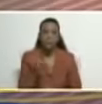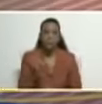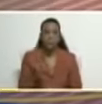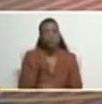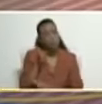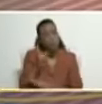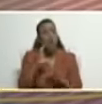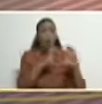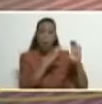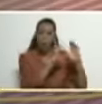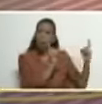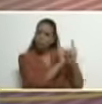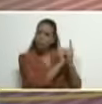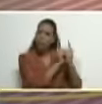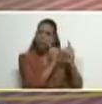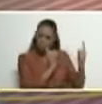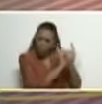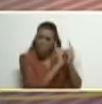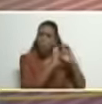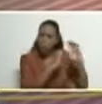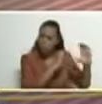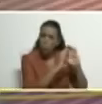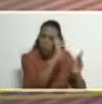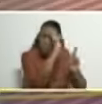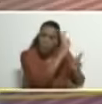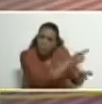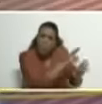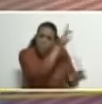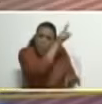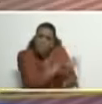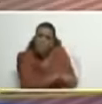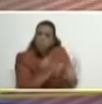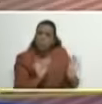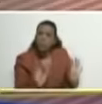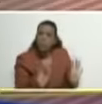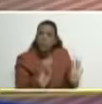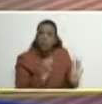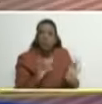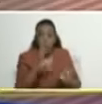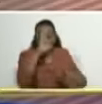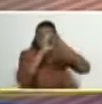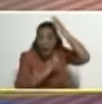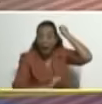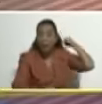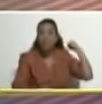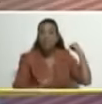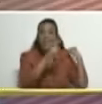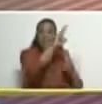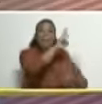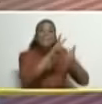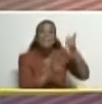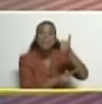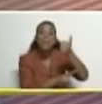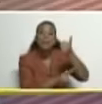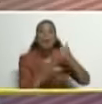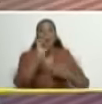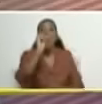Estuvimos conversando largamente. Lo respeto. Desde que yo era canciller y él era vicepresidente de